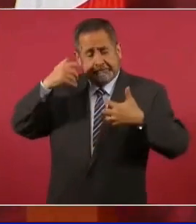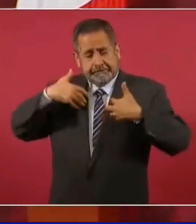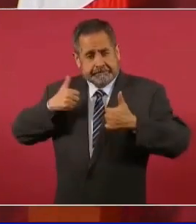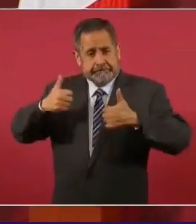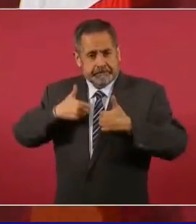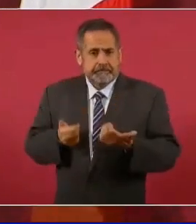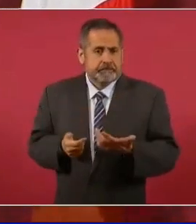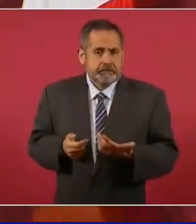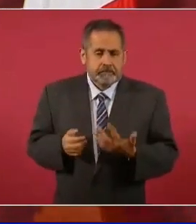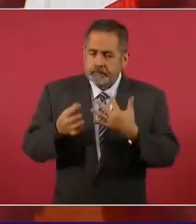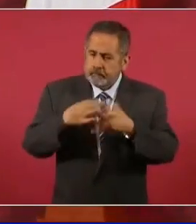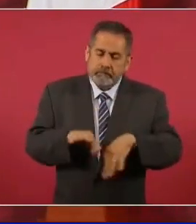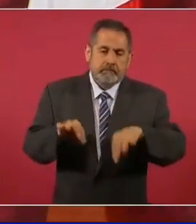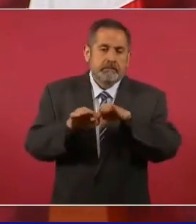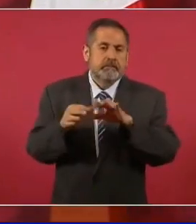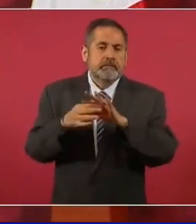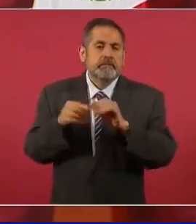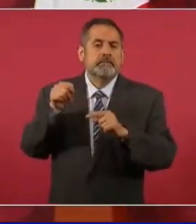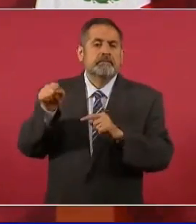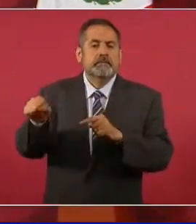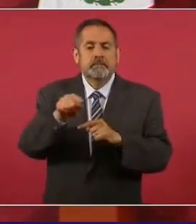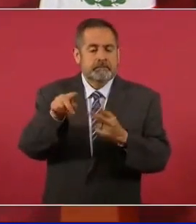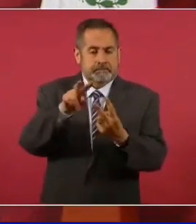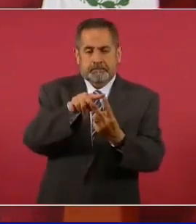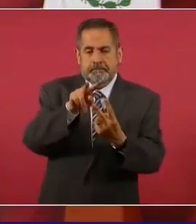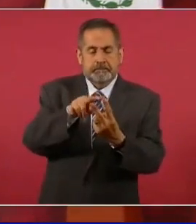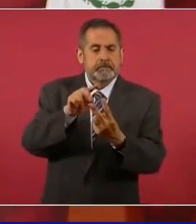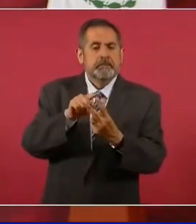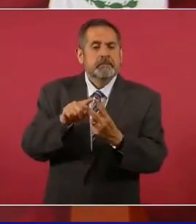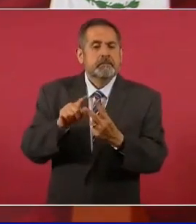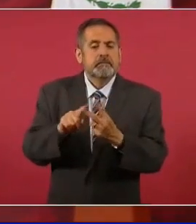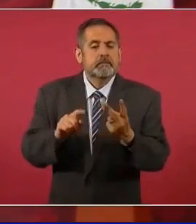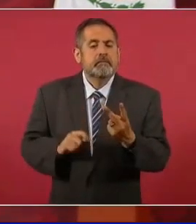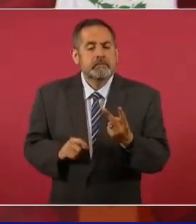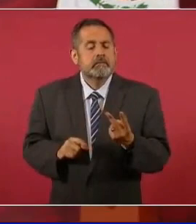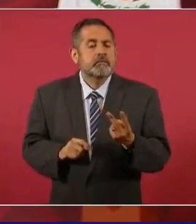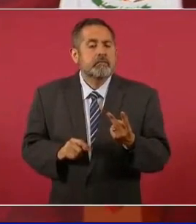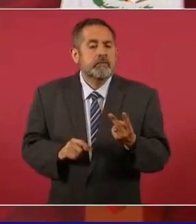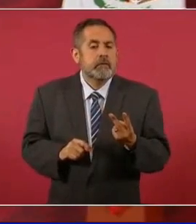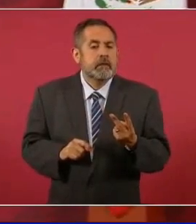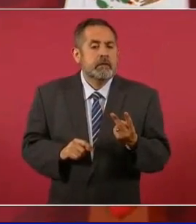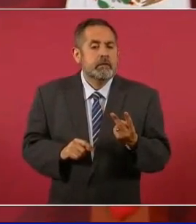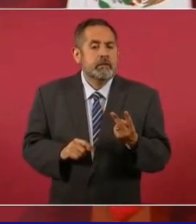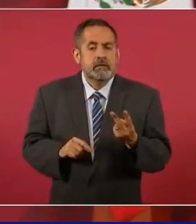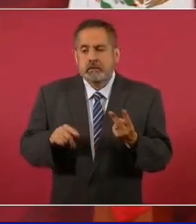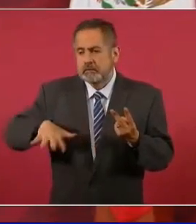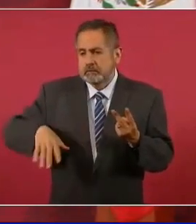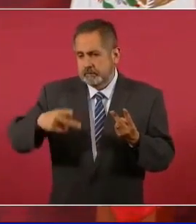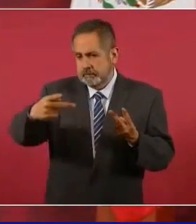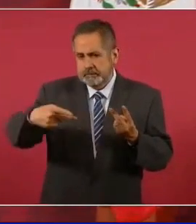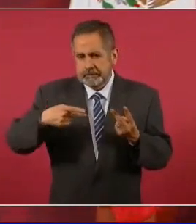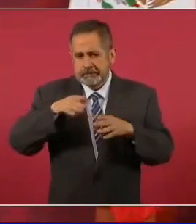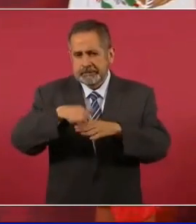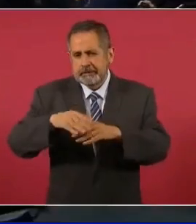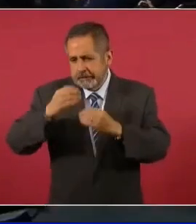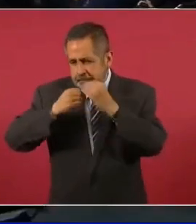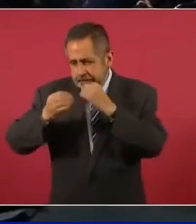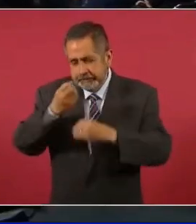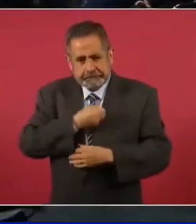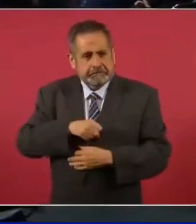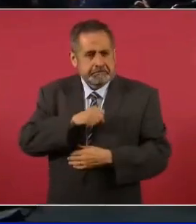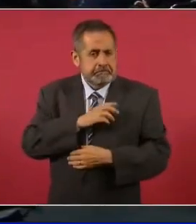porque nos importa muchísimo en los dos casos lo que estás tratando de la Alimentación